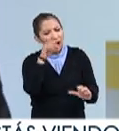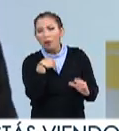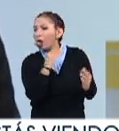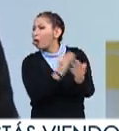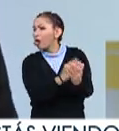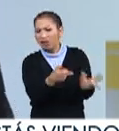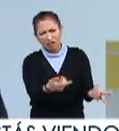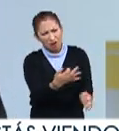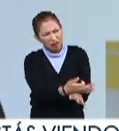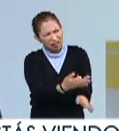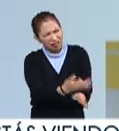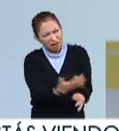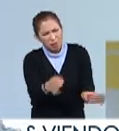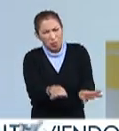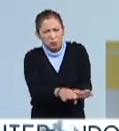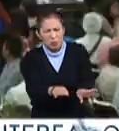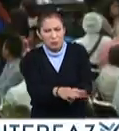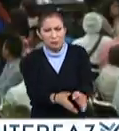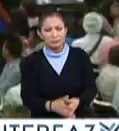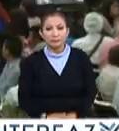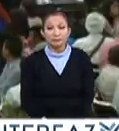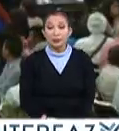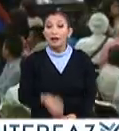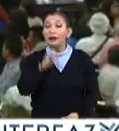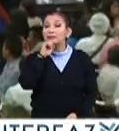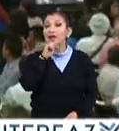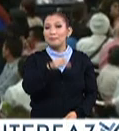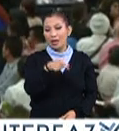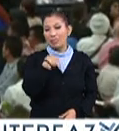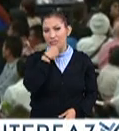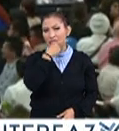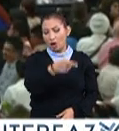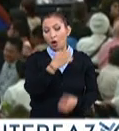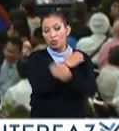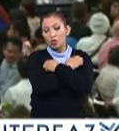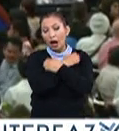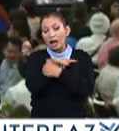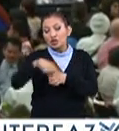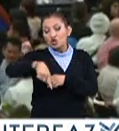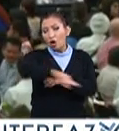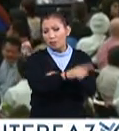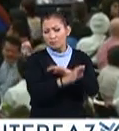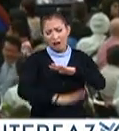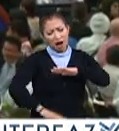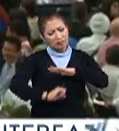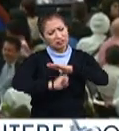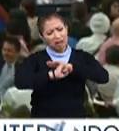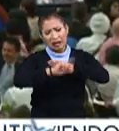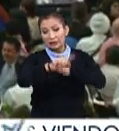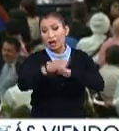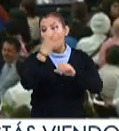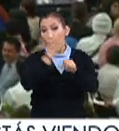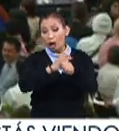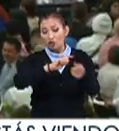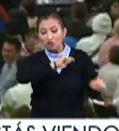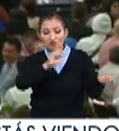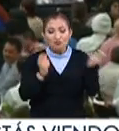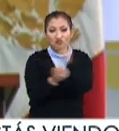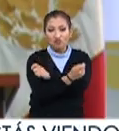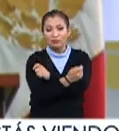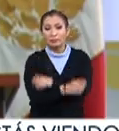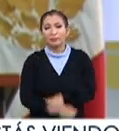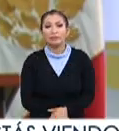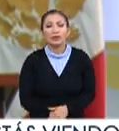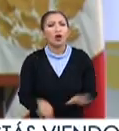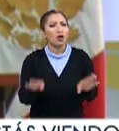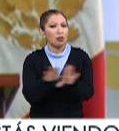olvido en que se encuentra al día de hoy. Además, afirmó que la educación es el elemento básico de esta cuarta transformación.